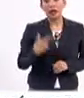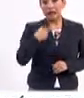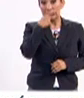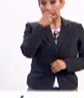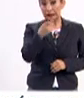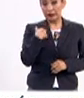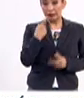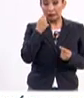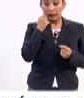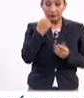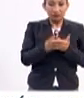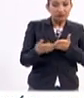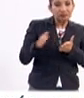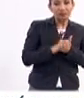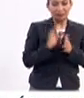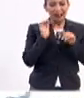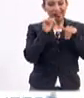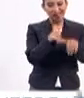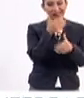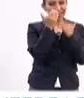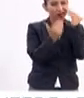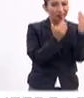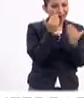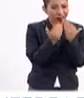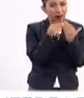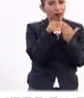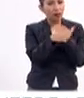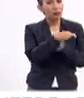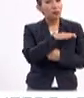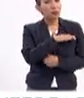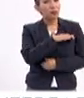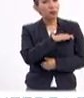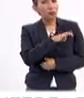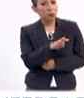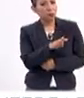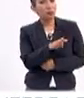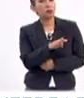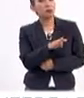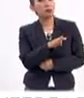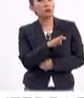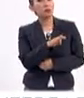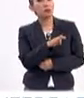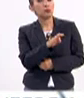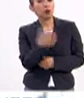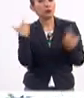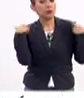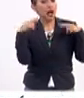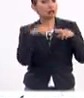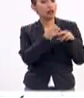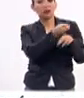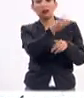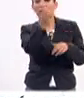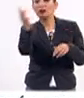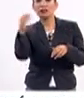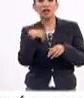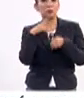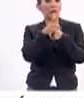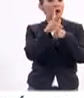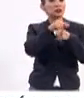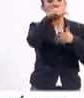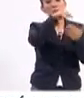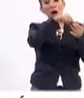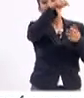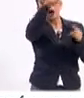los atrevidos y valientes que están en nuestra universidad pueden tener maestros de cualquier parte del